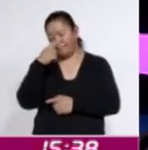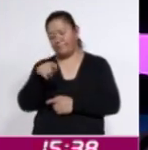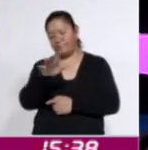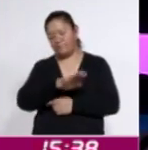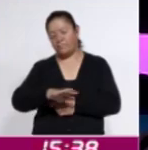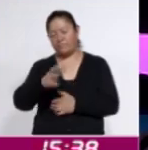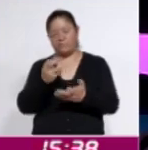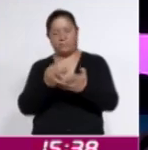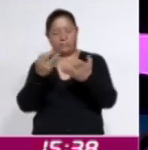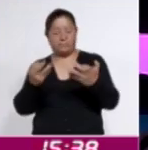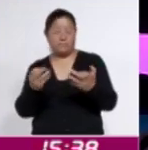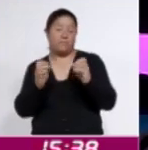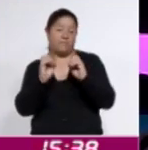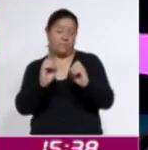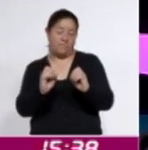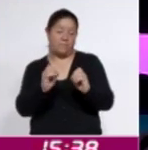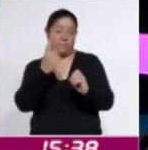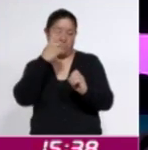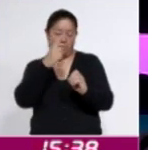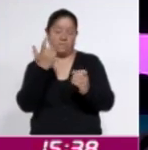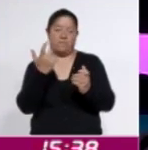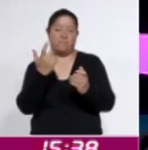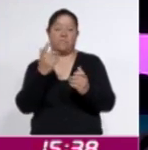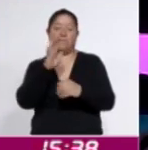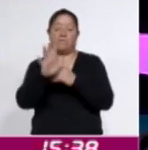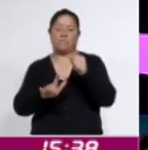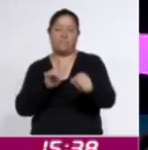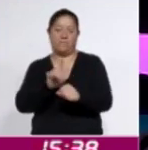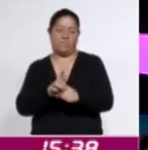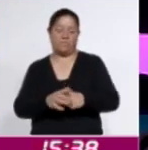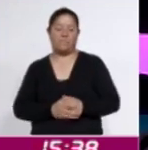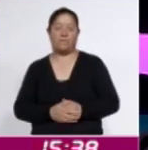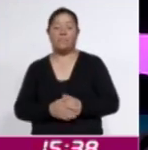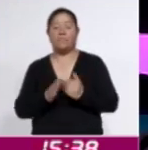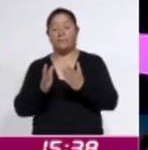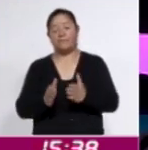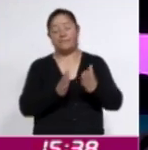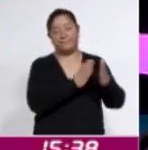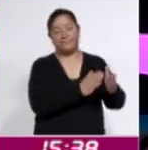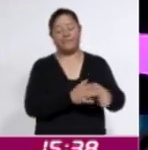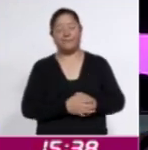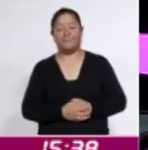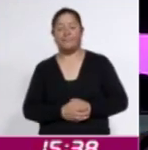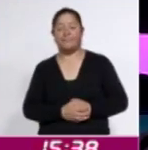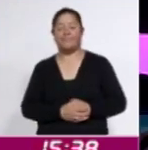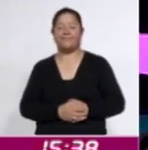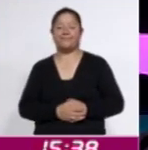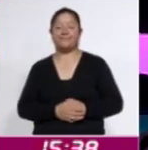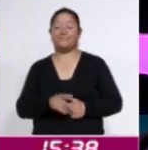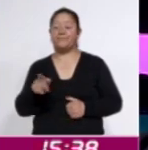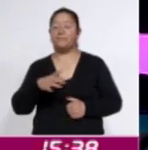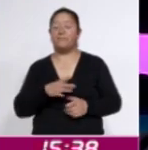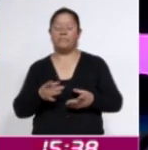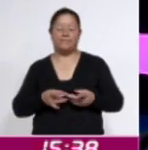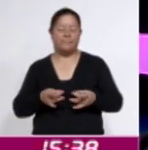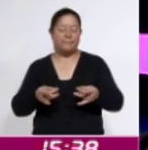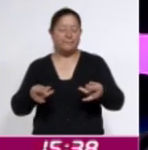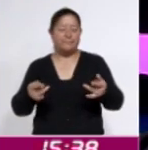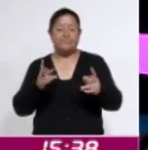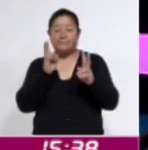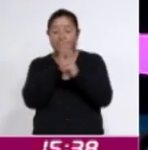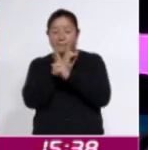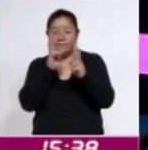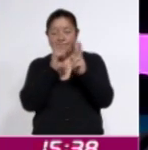para la cría de ganado. Vamos a continuar, vamos a otras cuestiones, y a pesar de que los índices de calidad del aire se